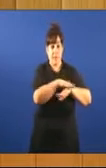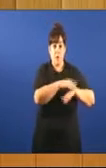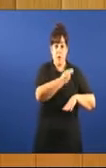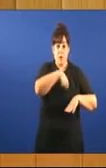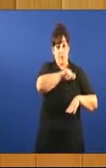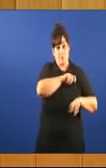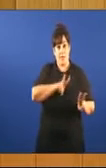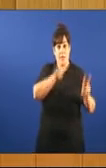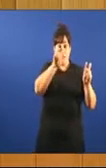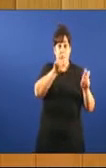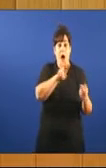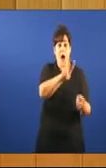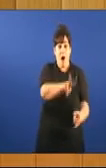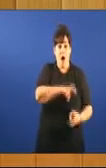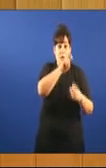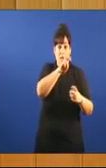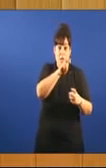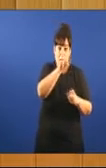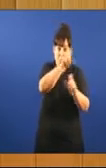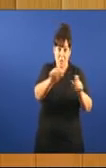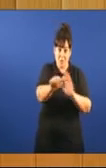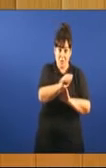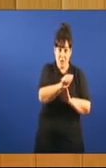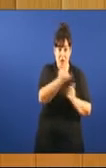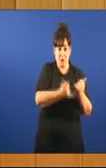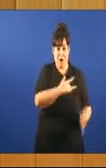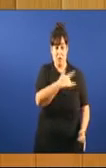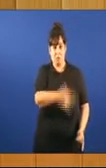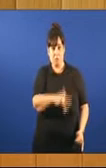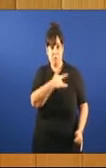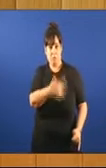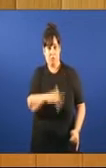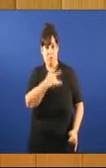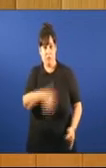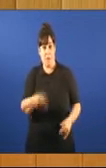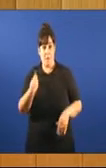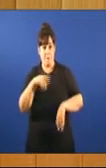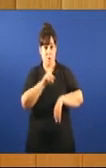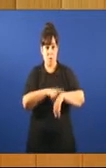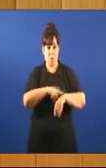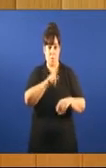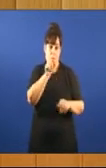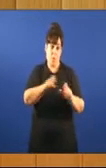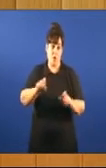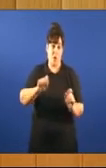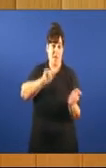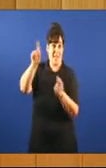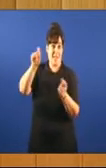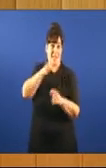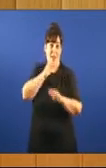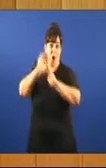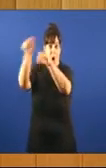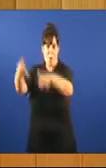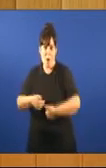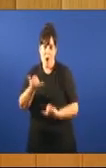grandes defraudadores mentres lanza unha campaña de saqueo contra os nosos emigrantes retornados. De saqueo,